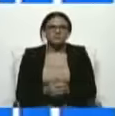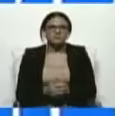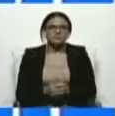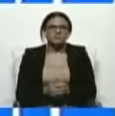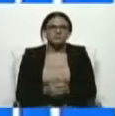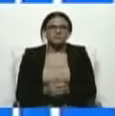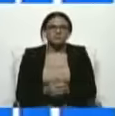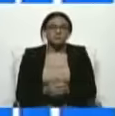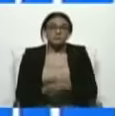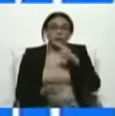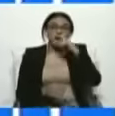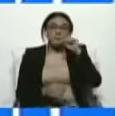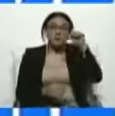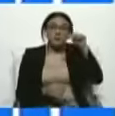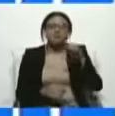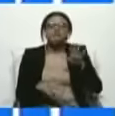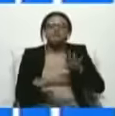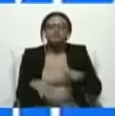Maduro estaba